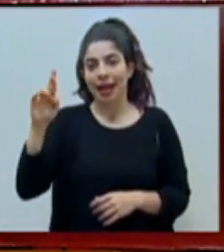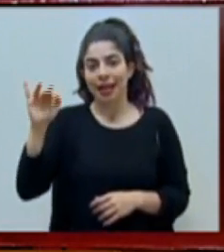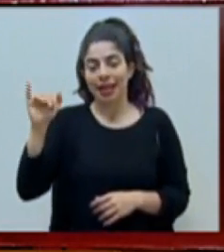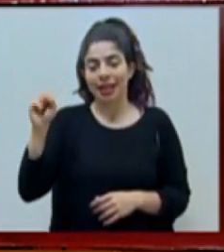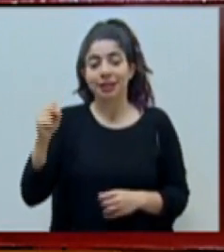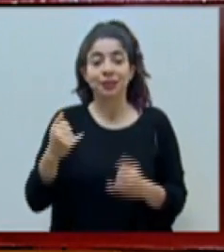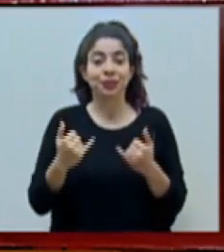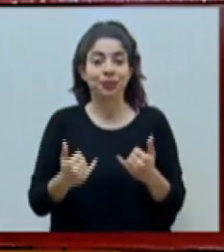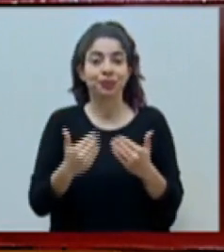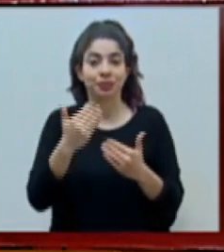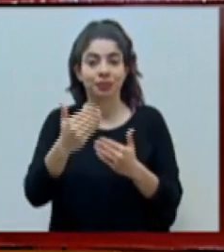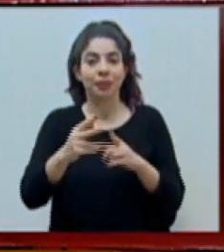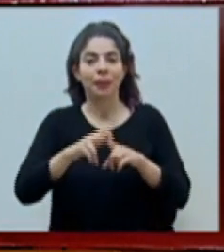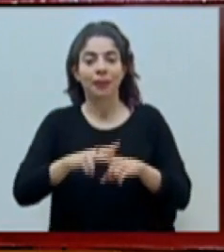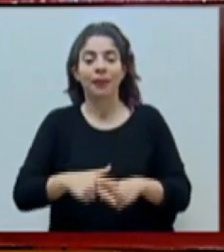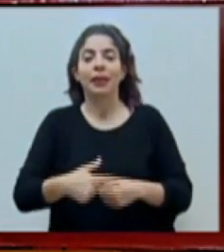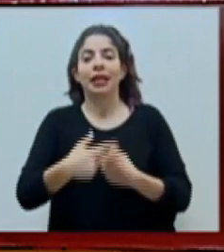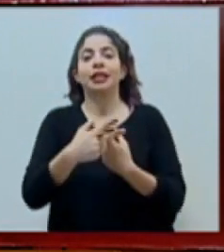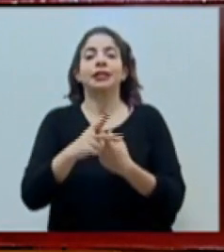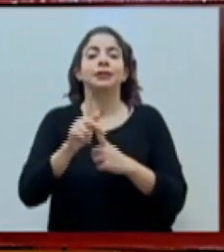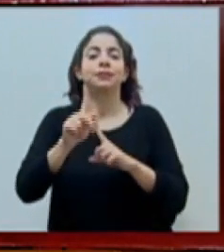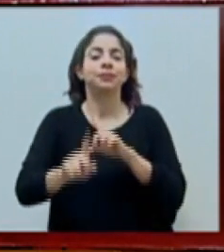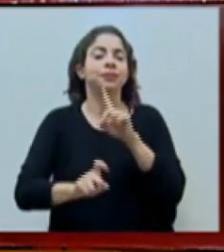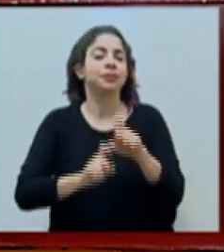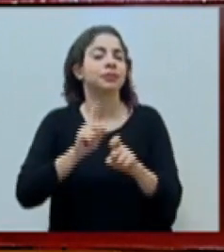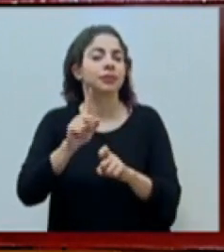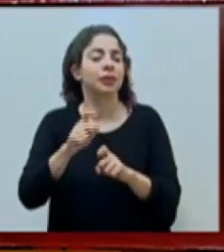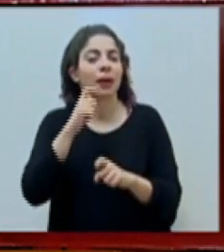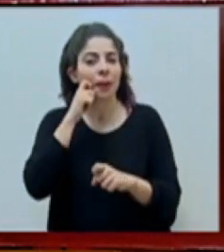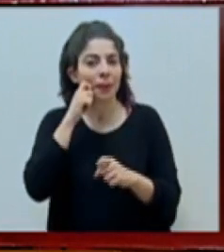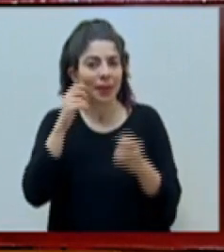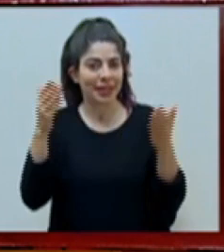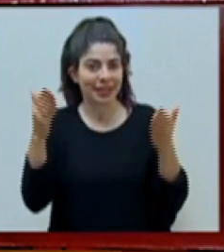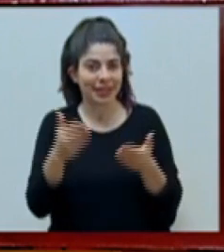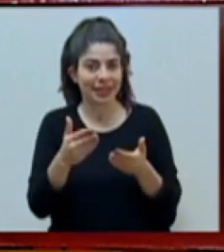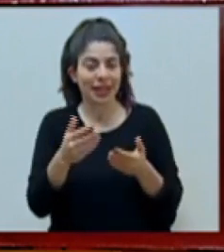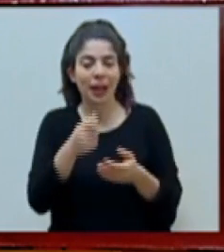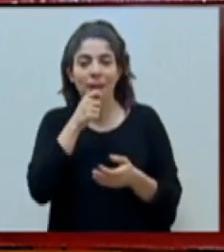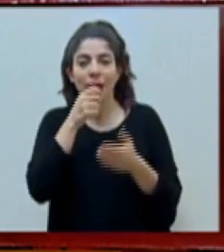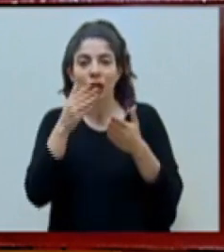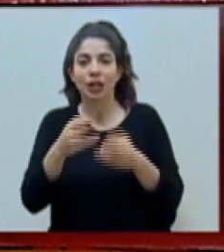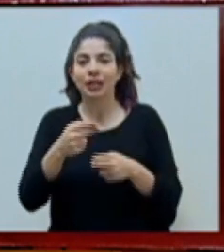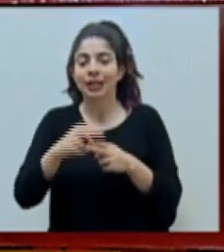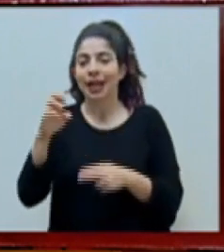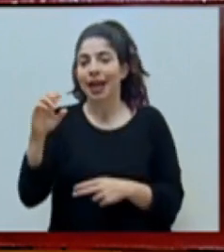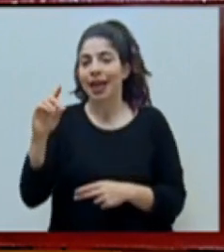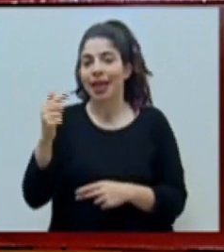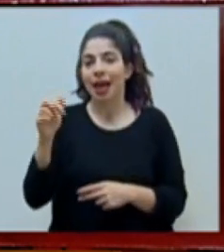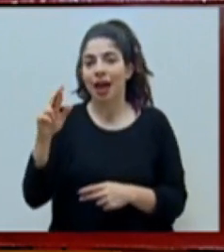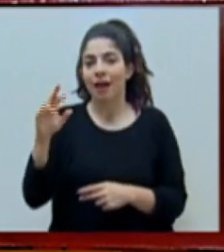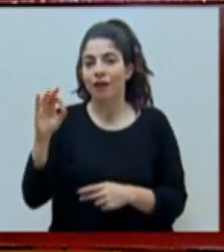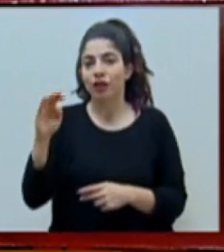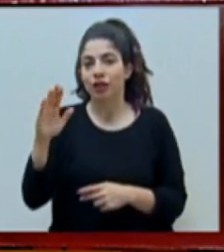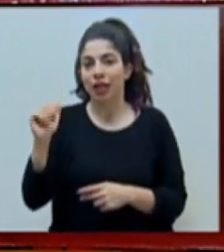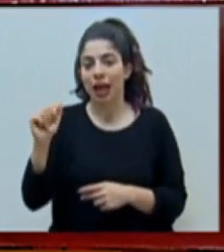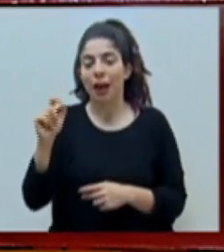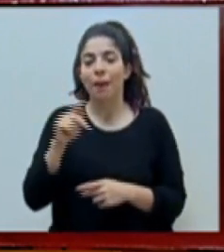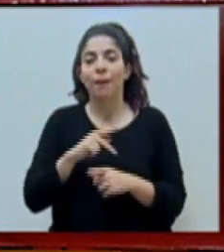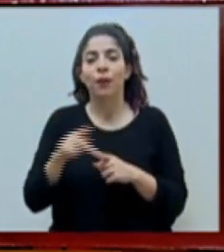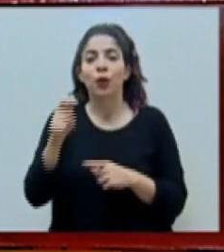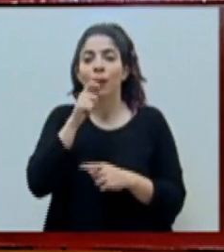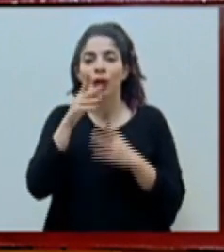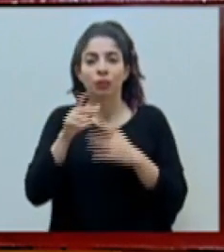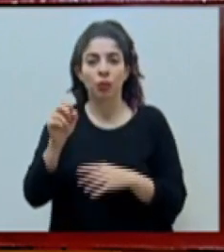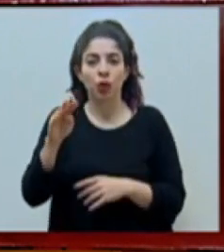presidencia.go.cr/alertas. A continuación iniciamos con las consultas presenciales con el colega Edgar Fonseca de puroperiodismo.com.